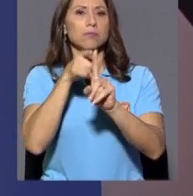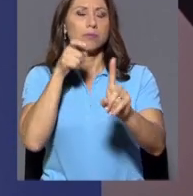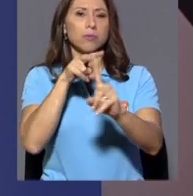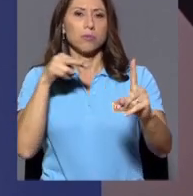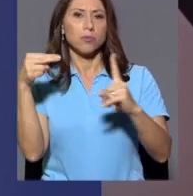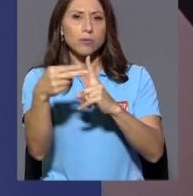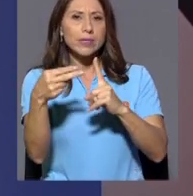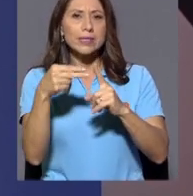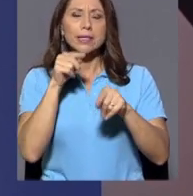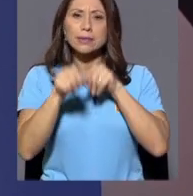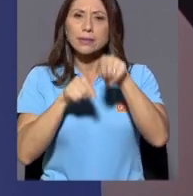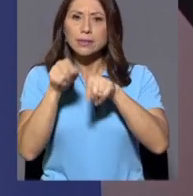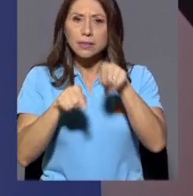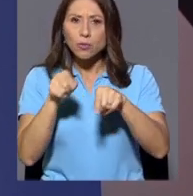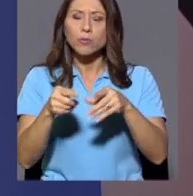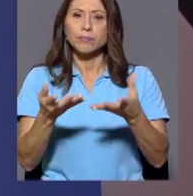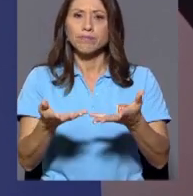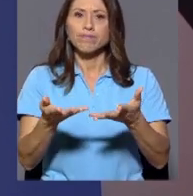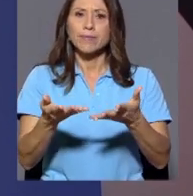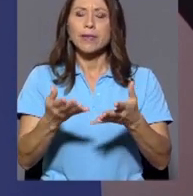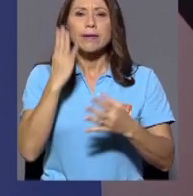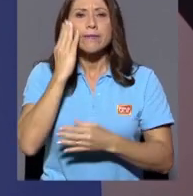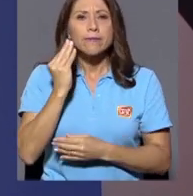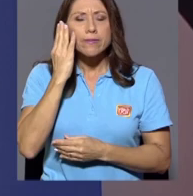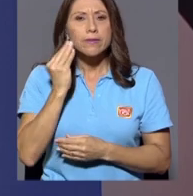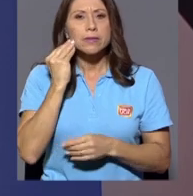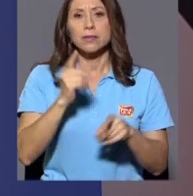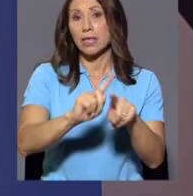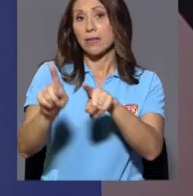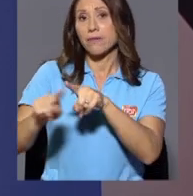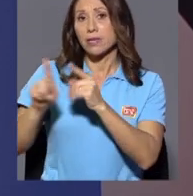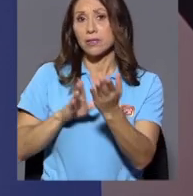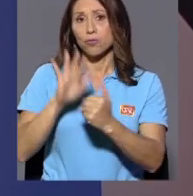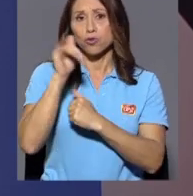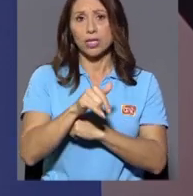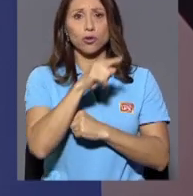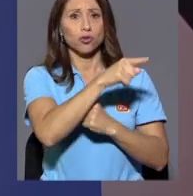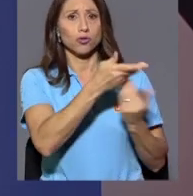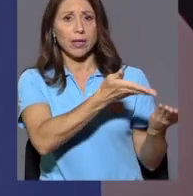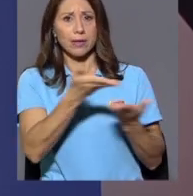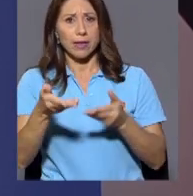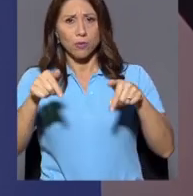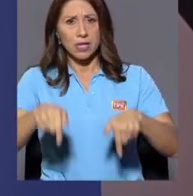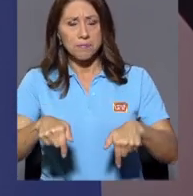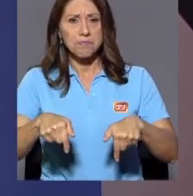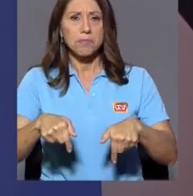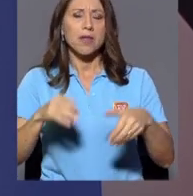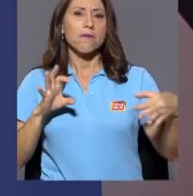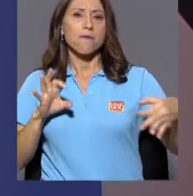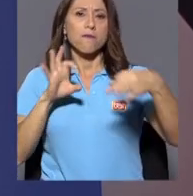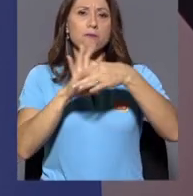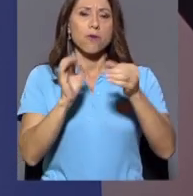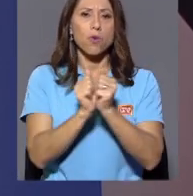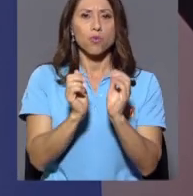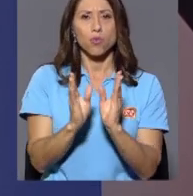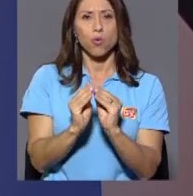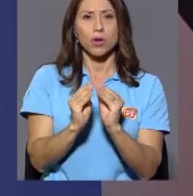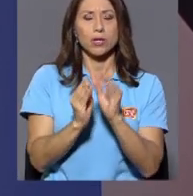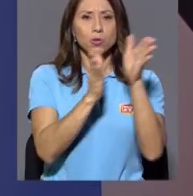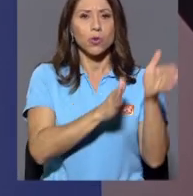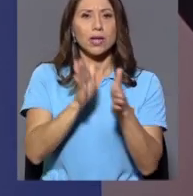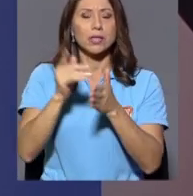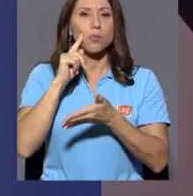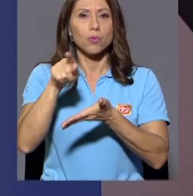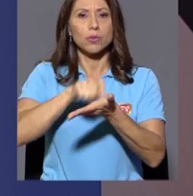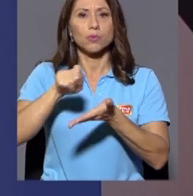desde el punto de vista crítico que vivencia sobre todo diferentes proyectos que usted ha venido a traer a propósito del congreso